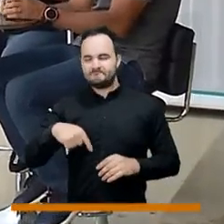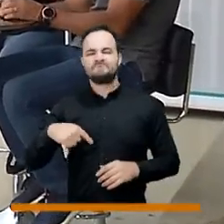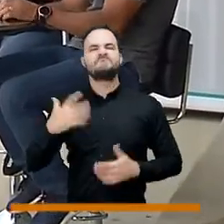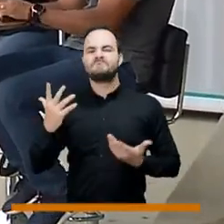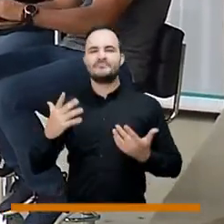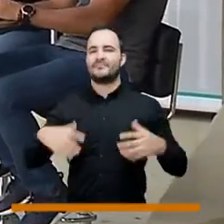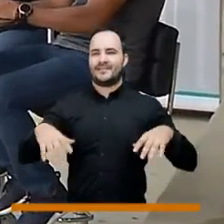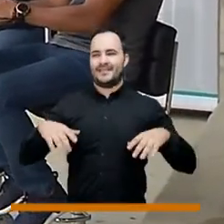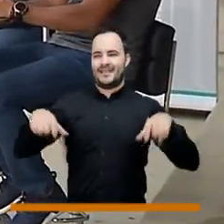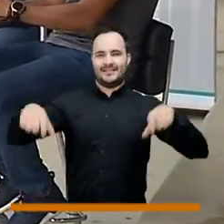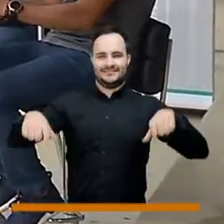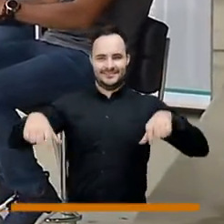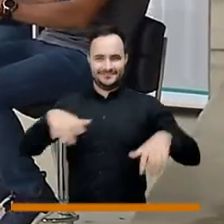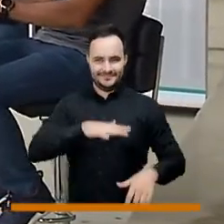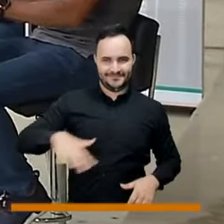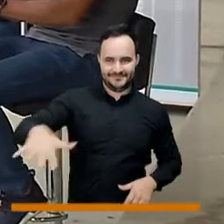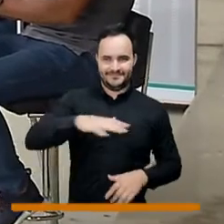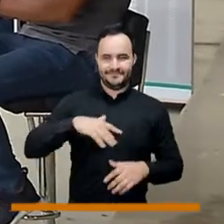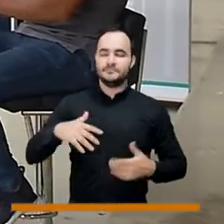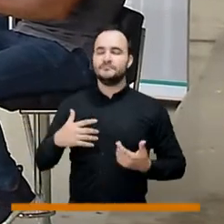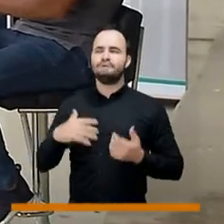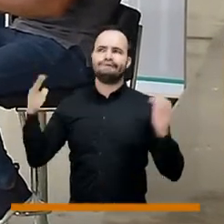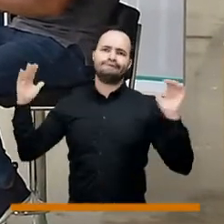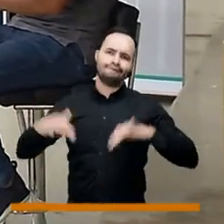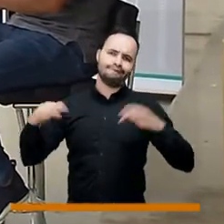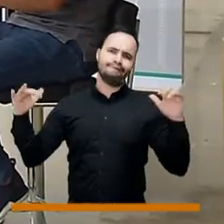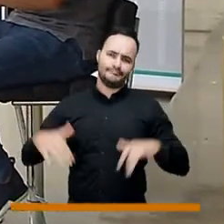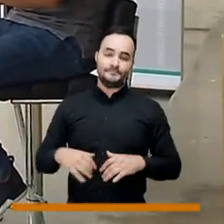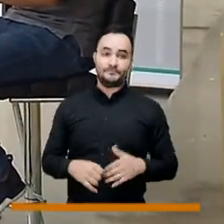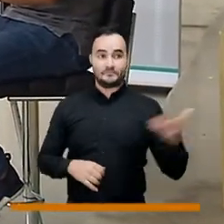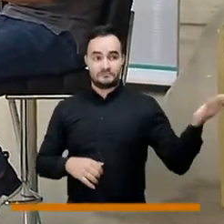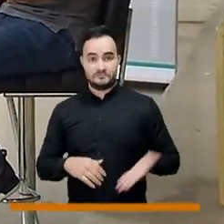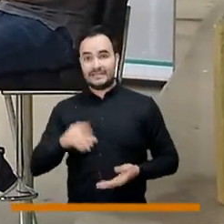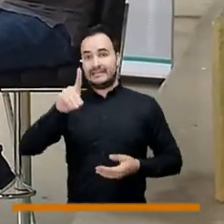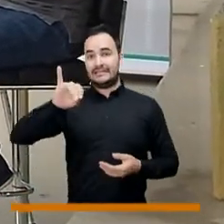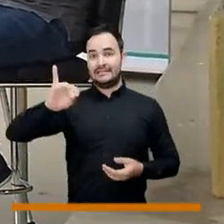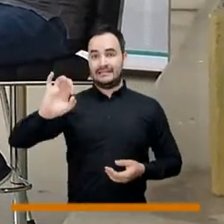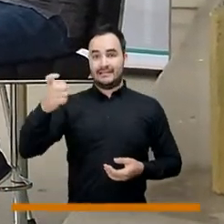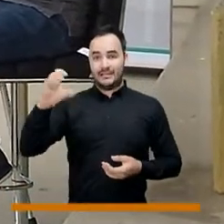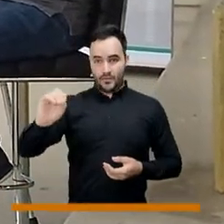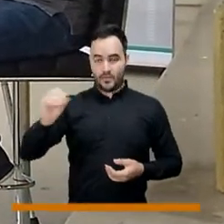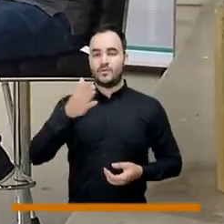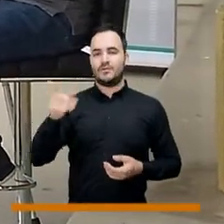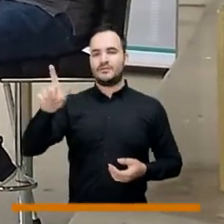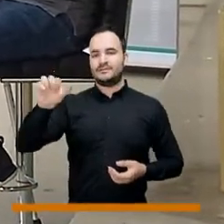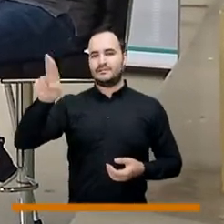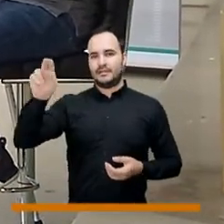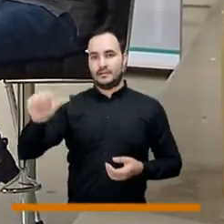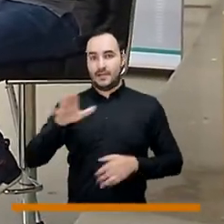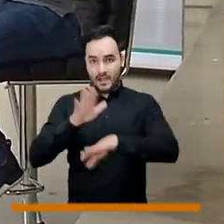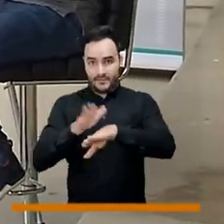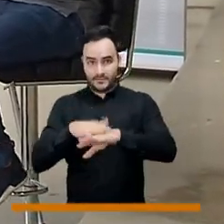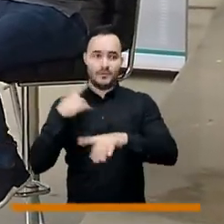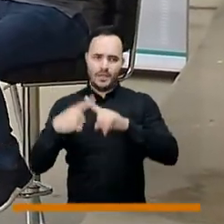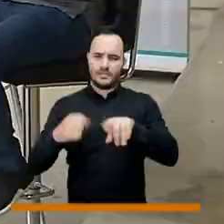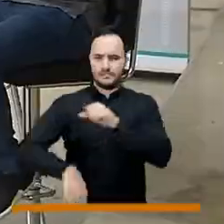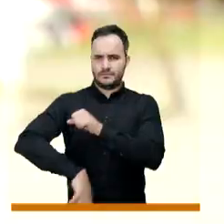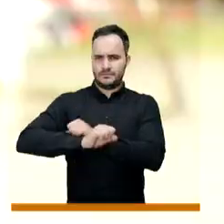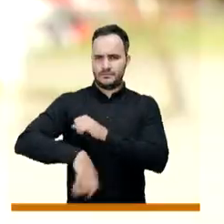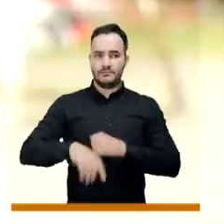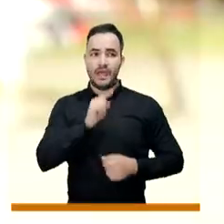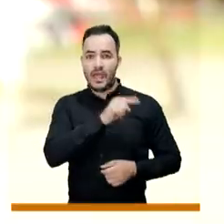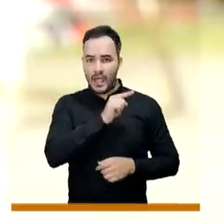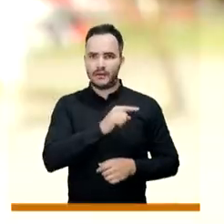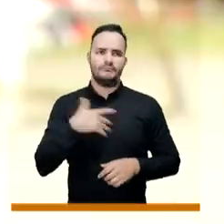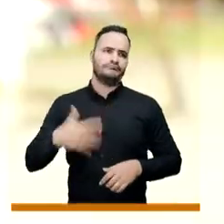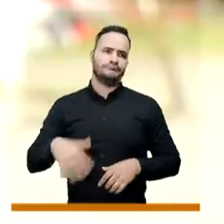cancha del barrio y aquí nos acompaña Diego Serna Lopera, exfutbolista, quien jugó en primera